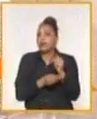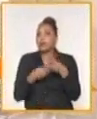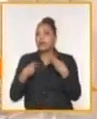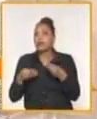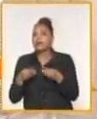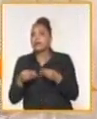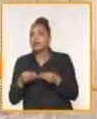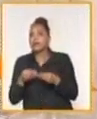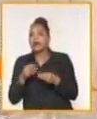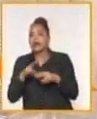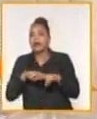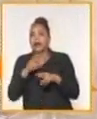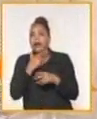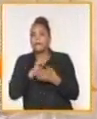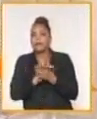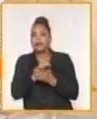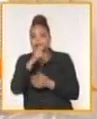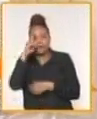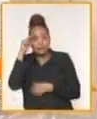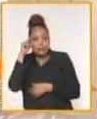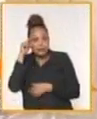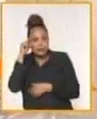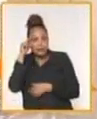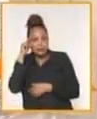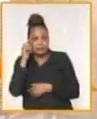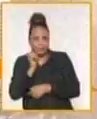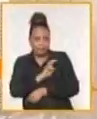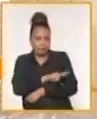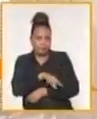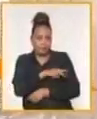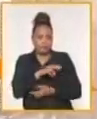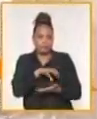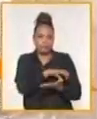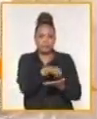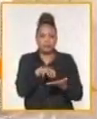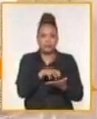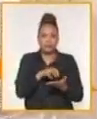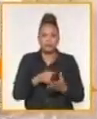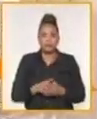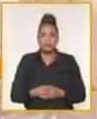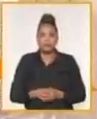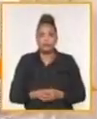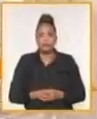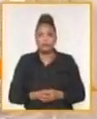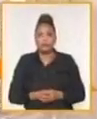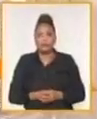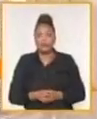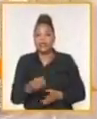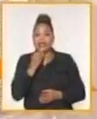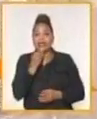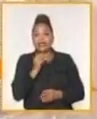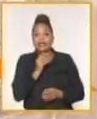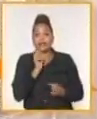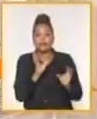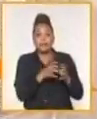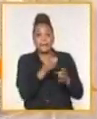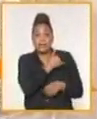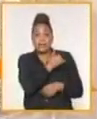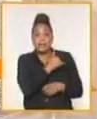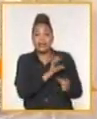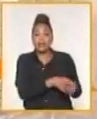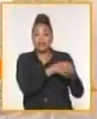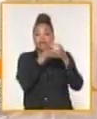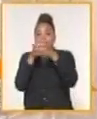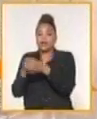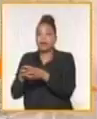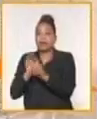allí, sigue allí. Además, Israel sacó a algunos militares de Hamás para cubrir sus fronteras con Siria y